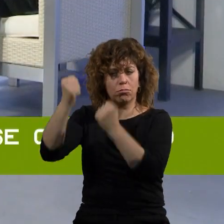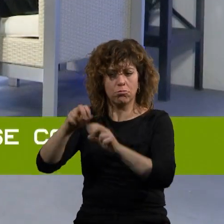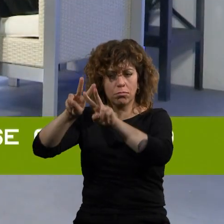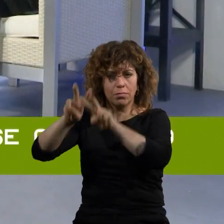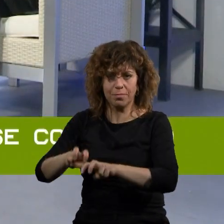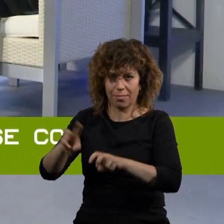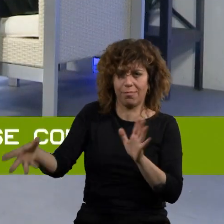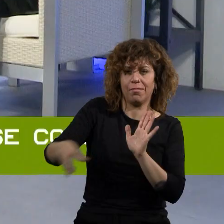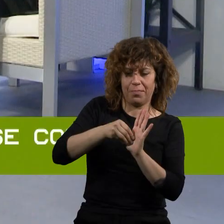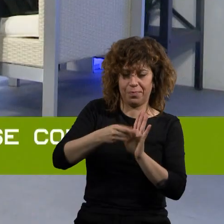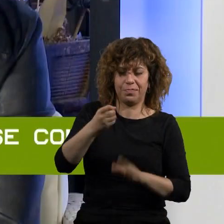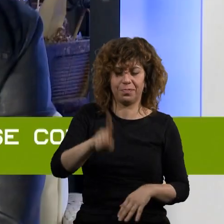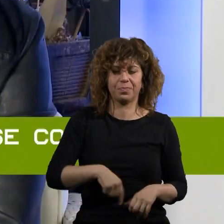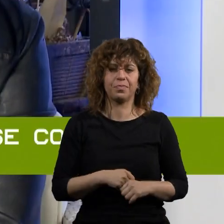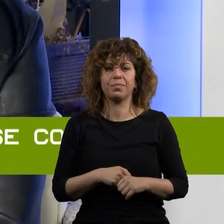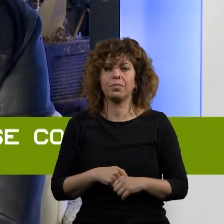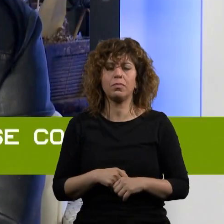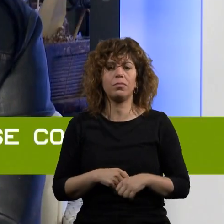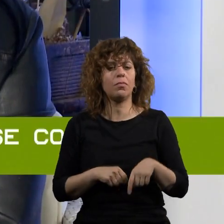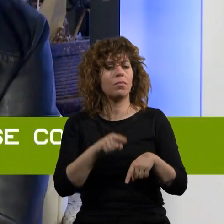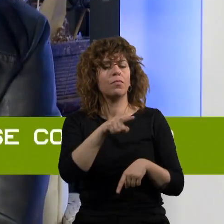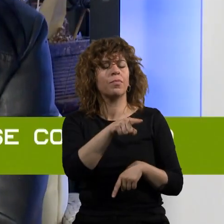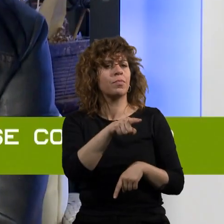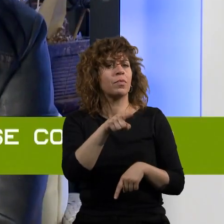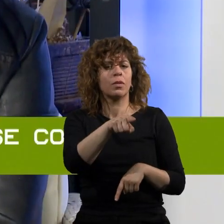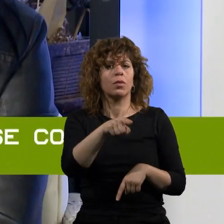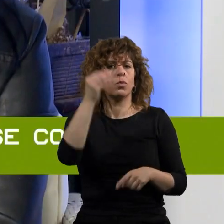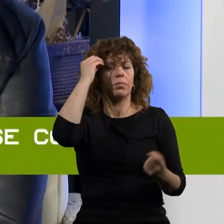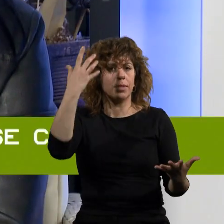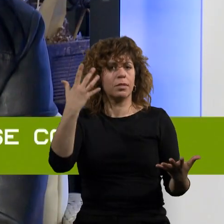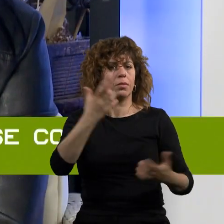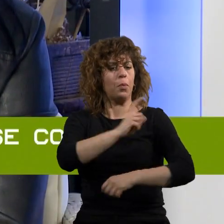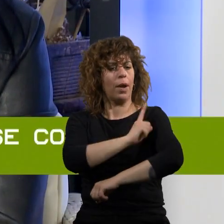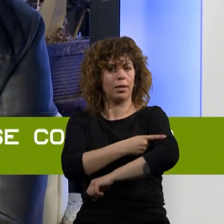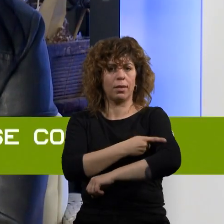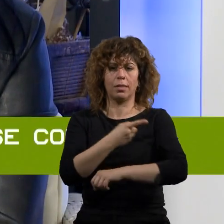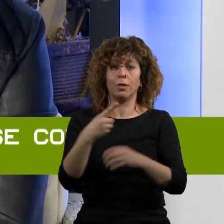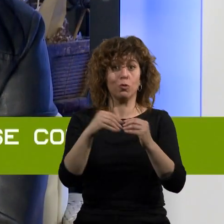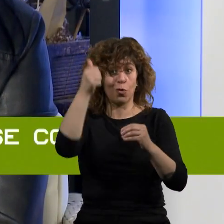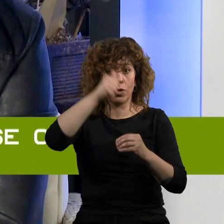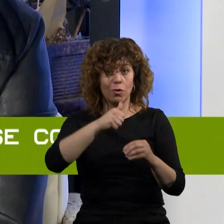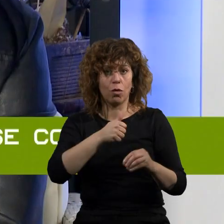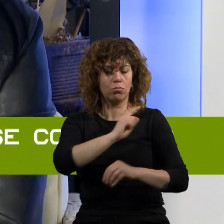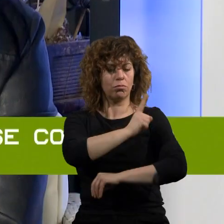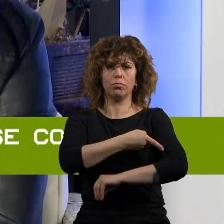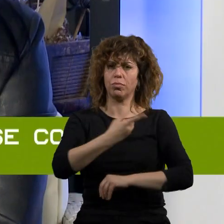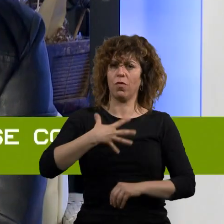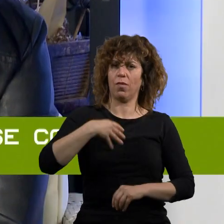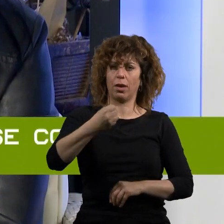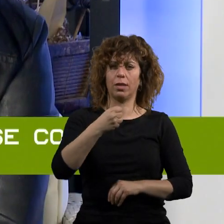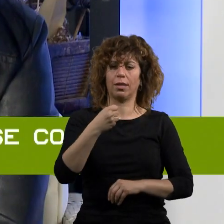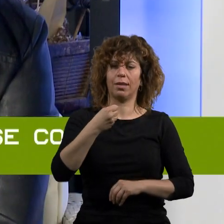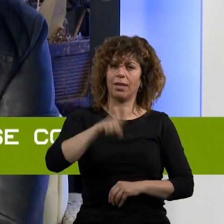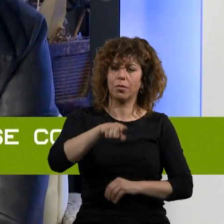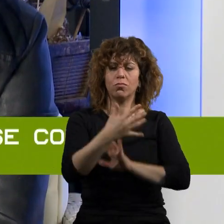proceso. Decías, Antonieta, que claro, que te parece muy valiente, ¿no? Sí. Robert, y hablabas del miedo,